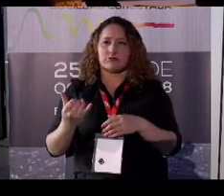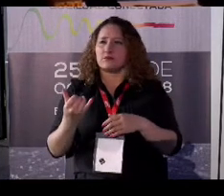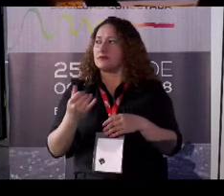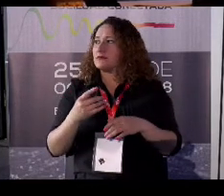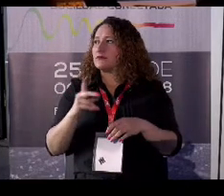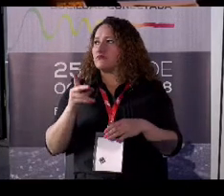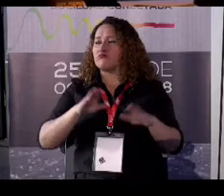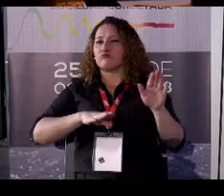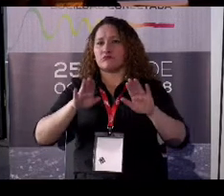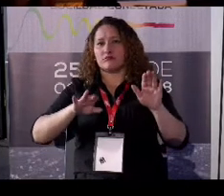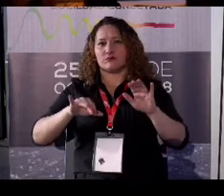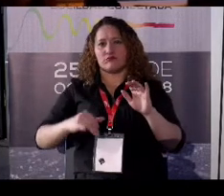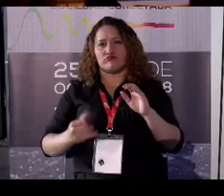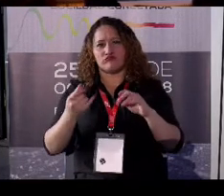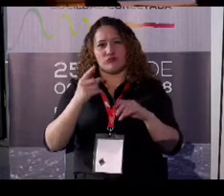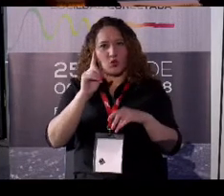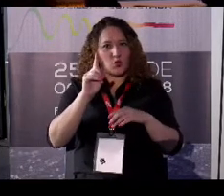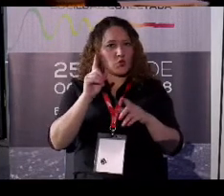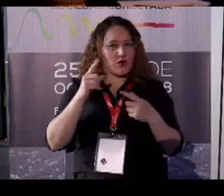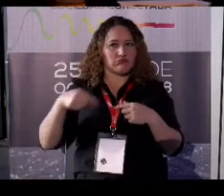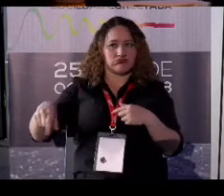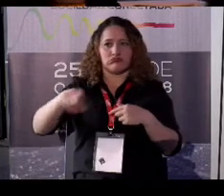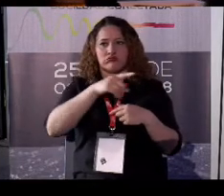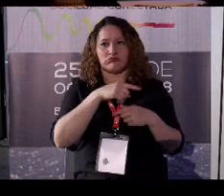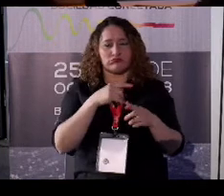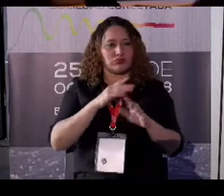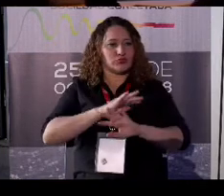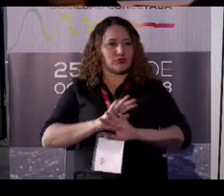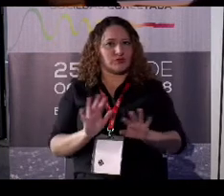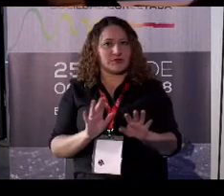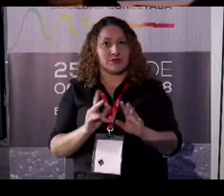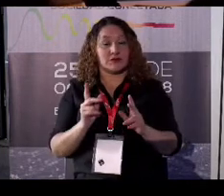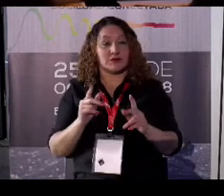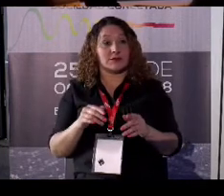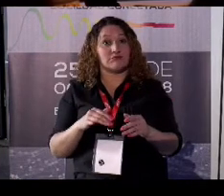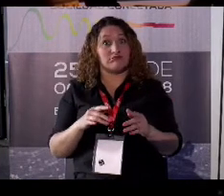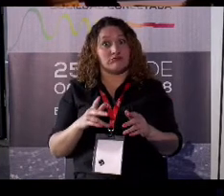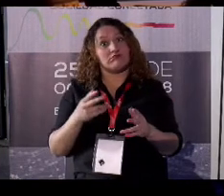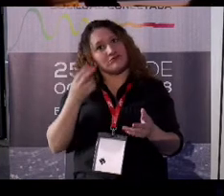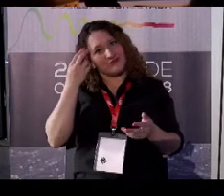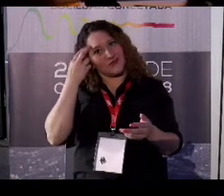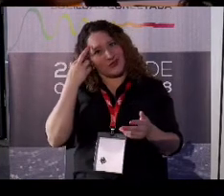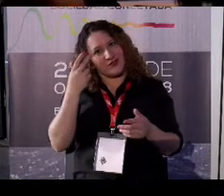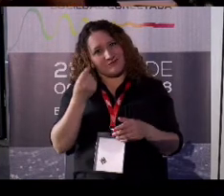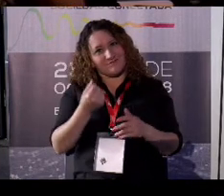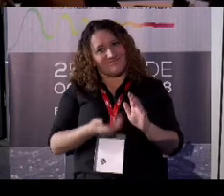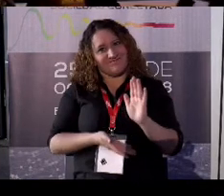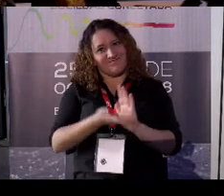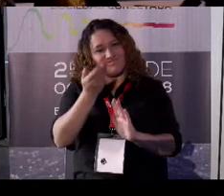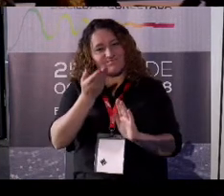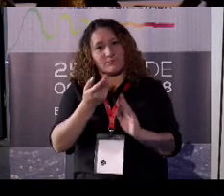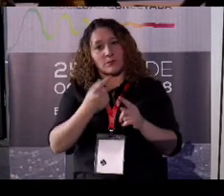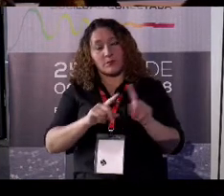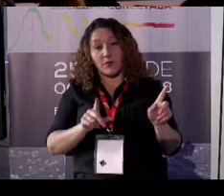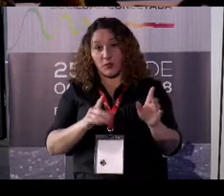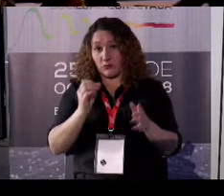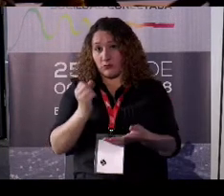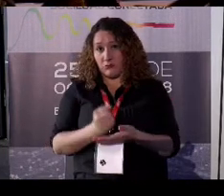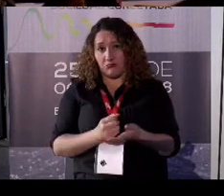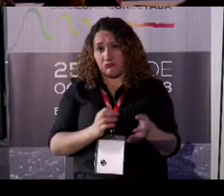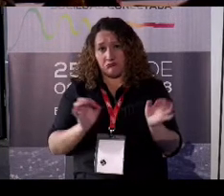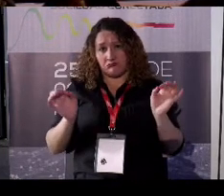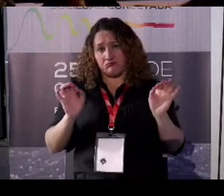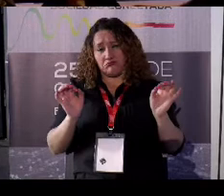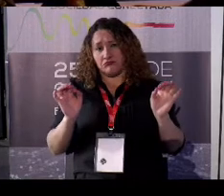una subasta que también es de una sola ronda, que obviamente pues, hará que el precio se suba, pero que no es obligatorio